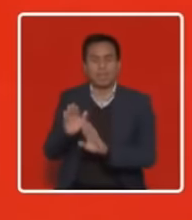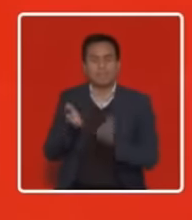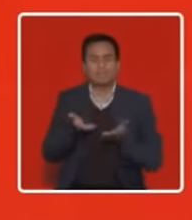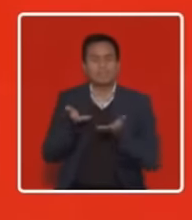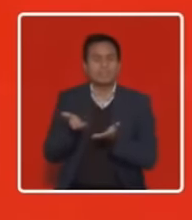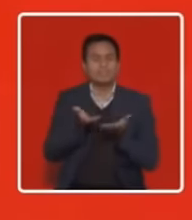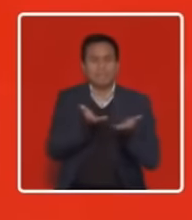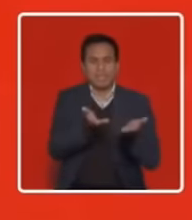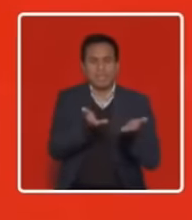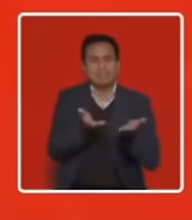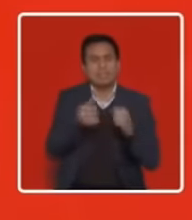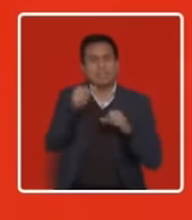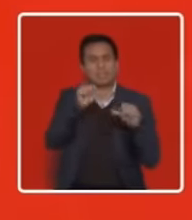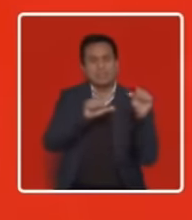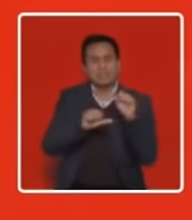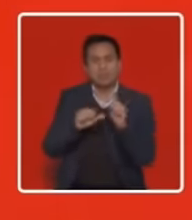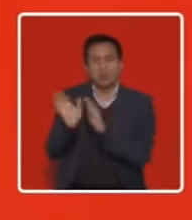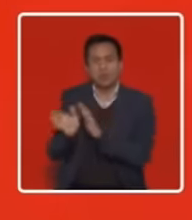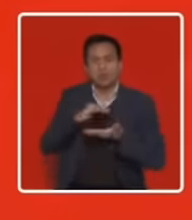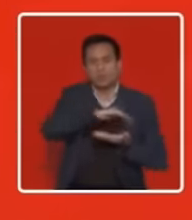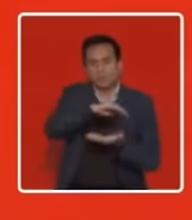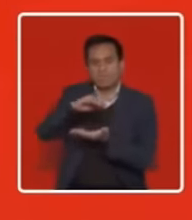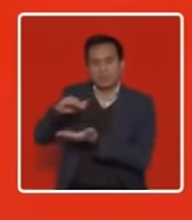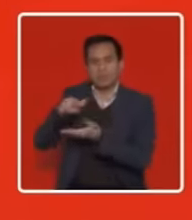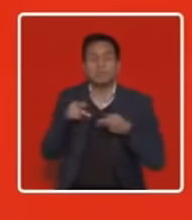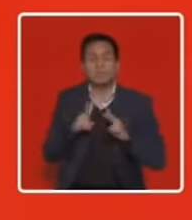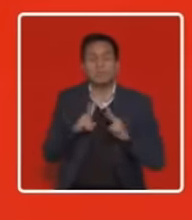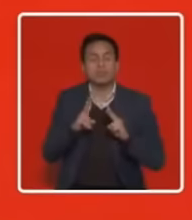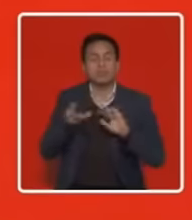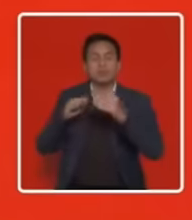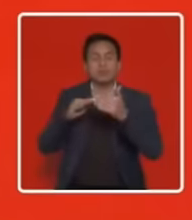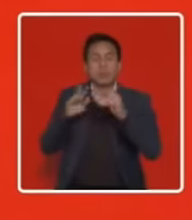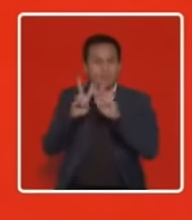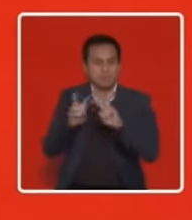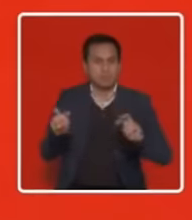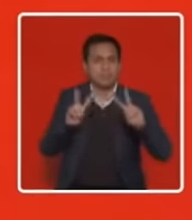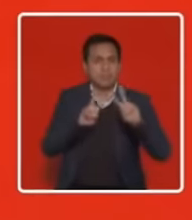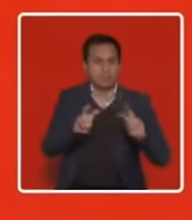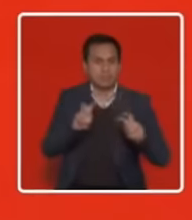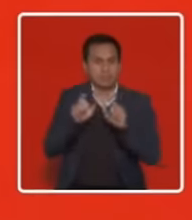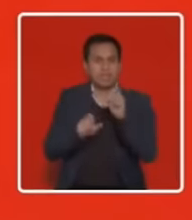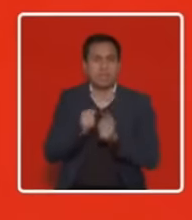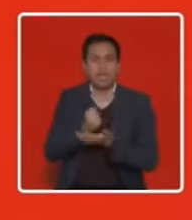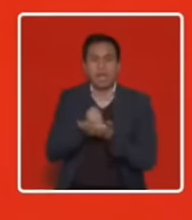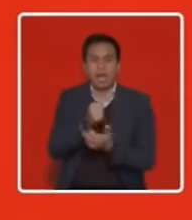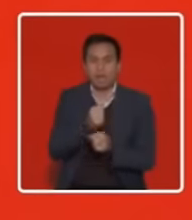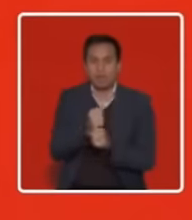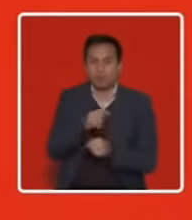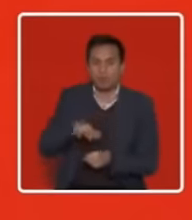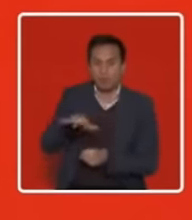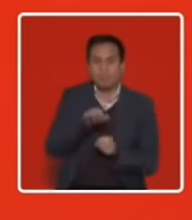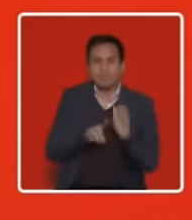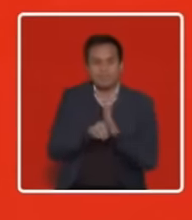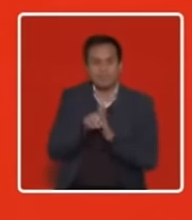servirá al ámbito científico y logístico, permitiendo una comunidad de investigadores y personal de apoyo desarrollar